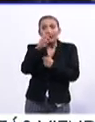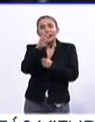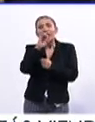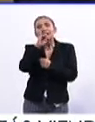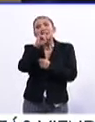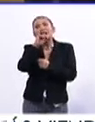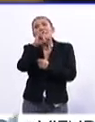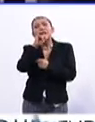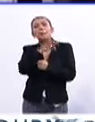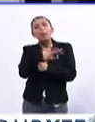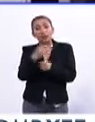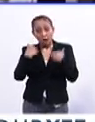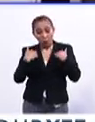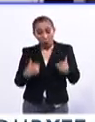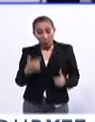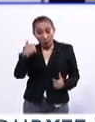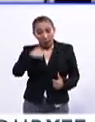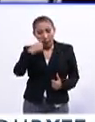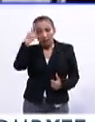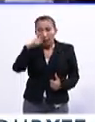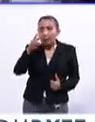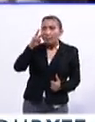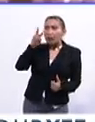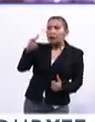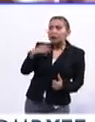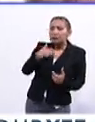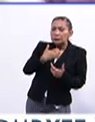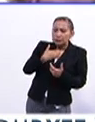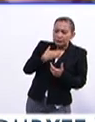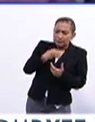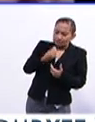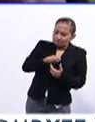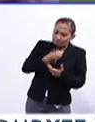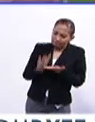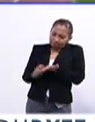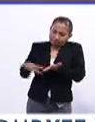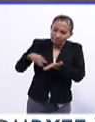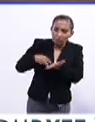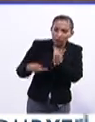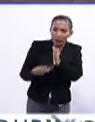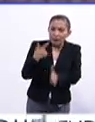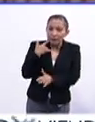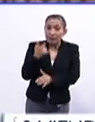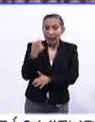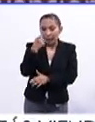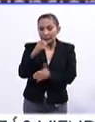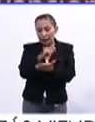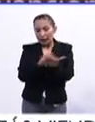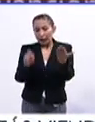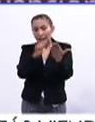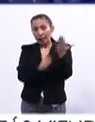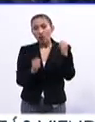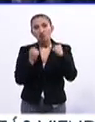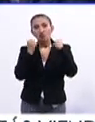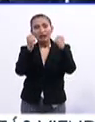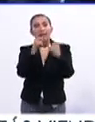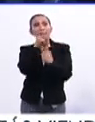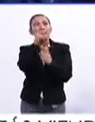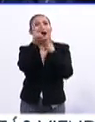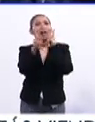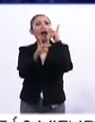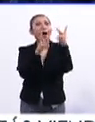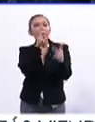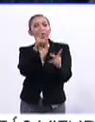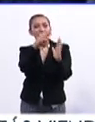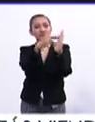capacidad de los seres humanos para enfrentarnos y levantarnos en la adversidad así es como se escribe la fuerza de las palabras